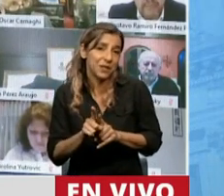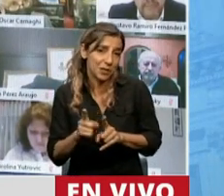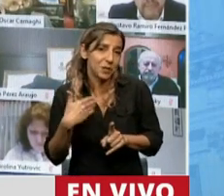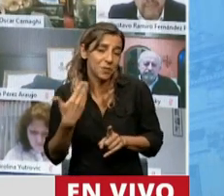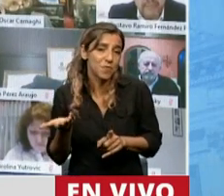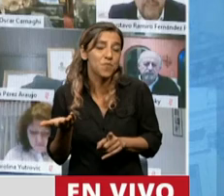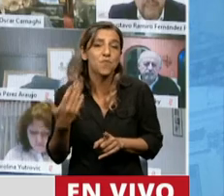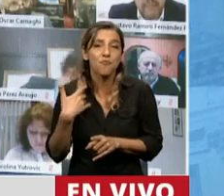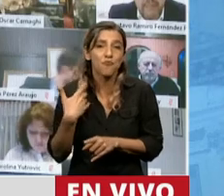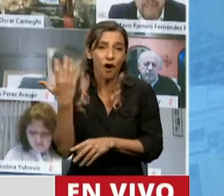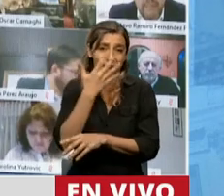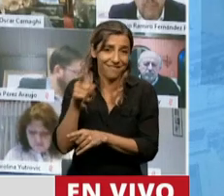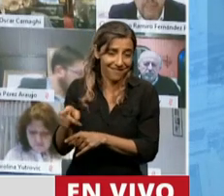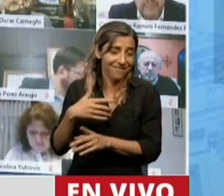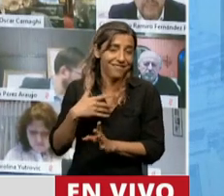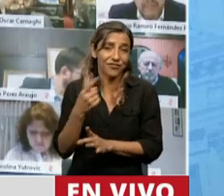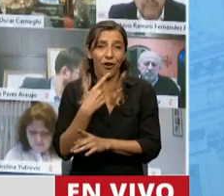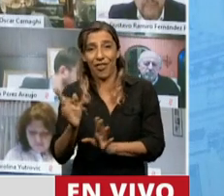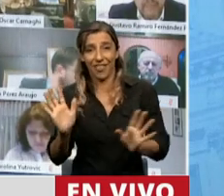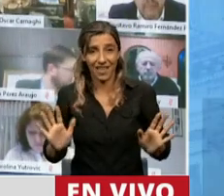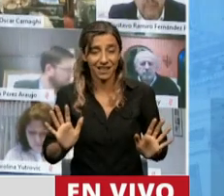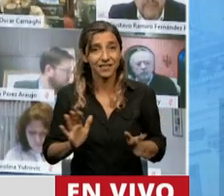accedieron a los derechos laborales, al 14 bis,